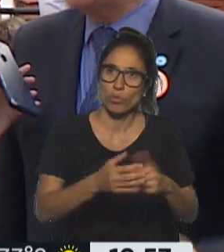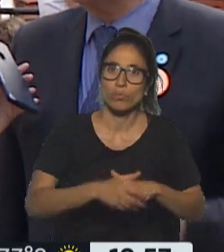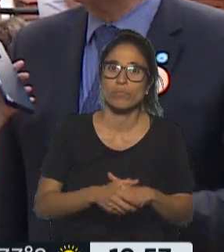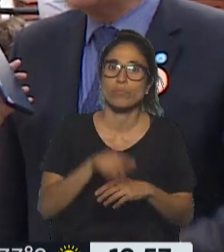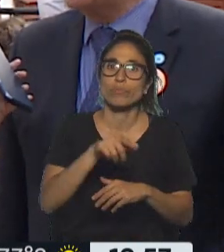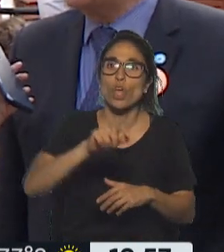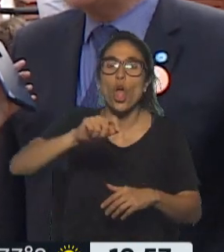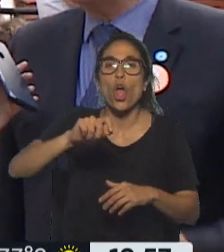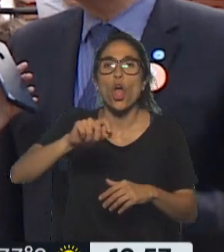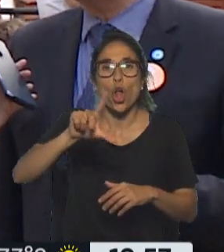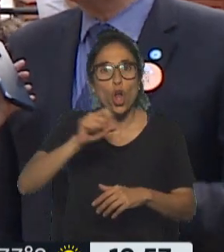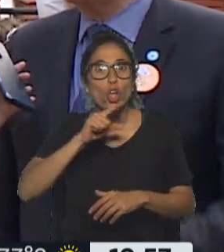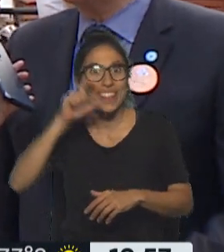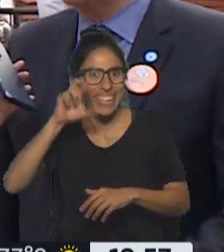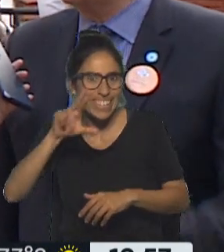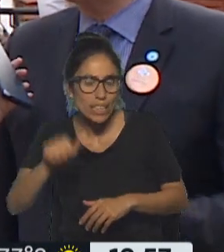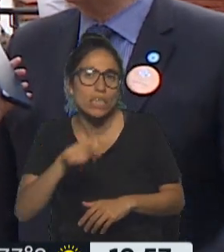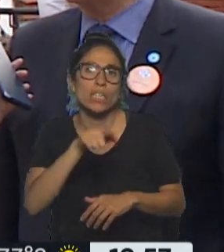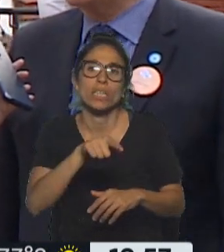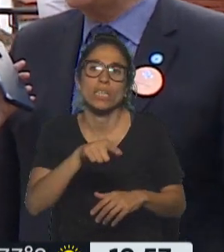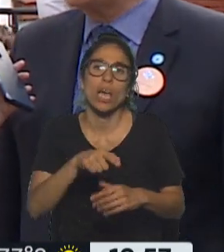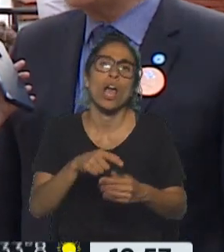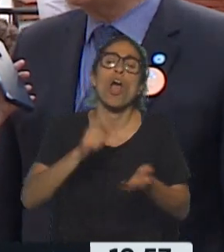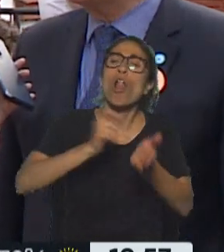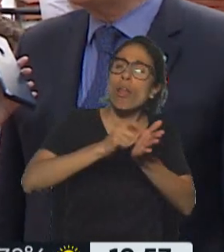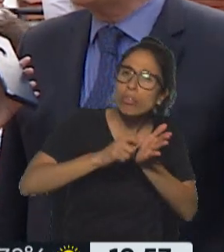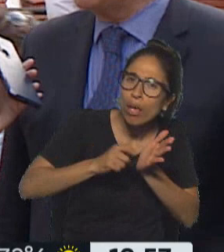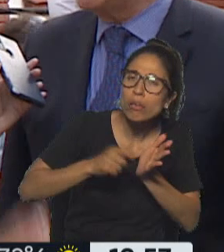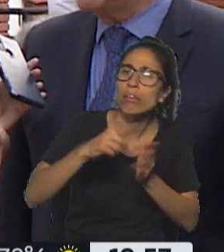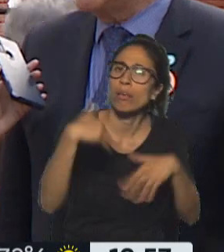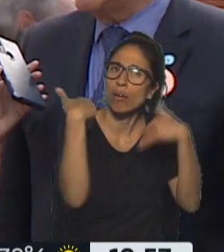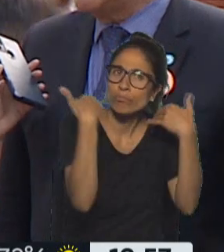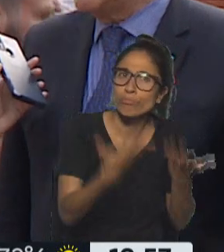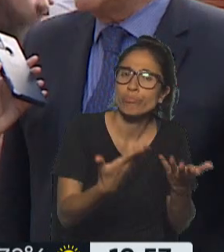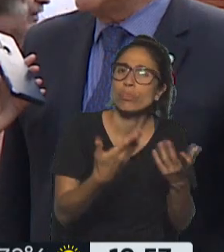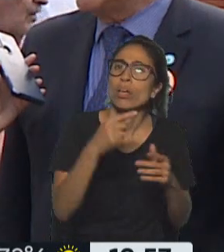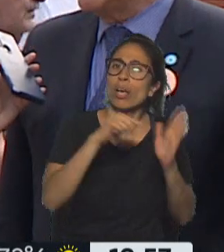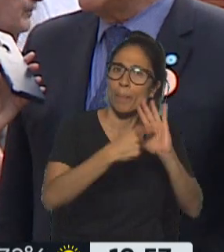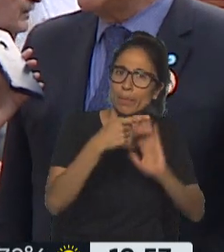los terrenos nacionales fueron a la ciudad de Buenos Aires, casi se le triplicó